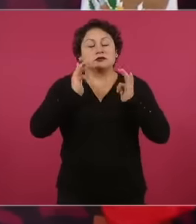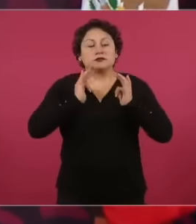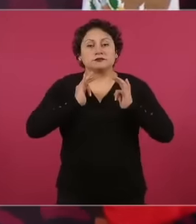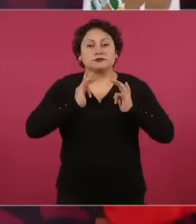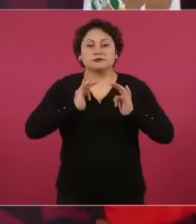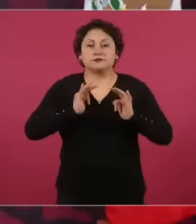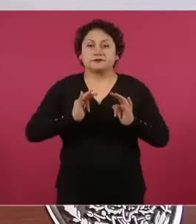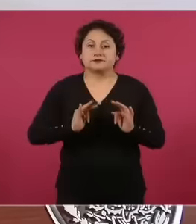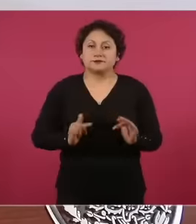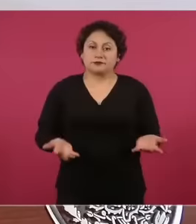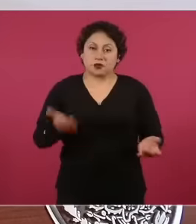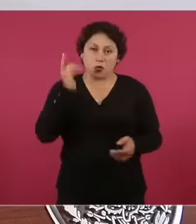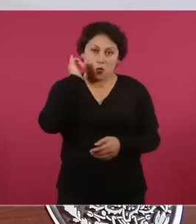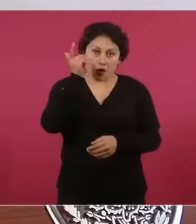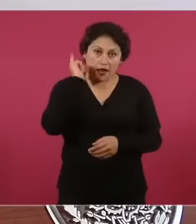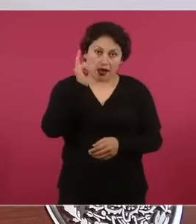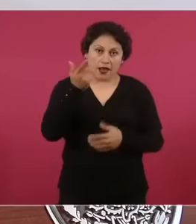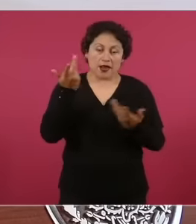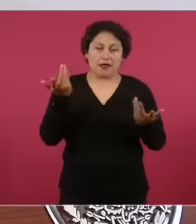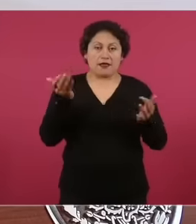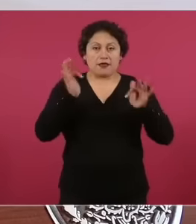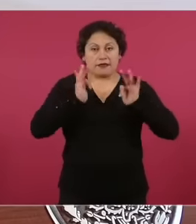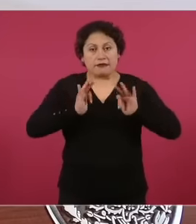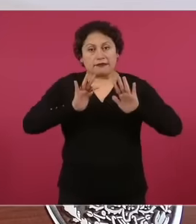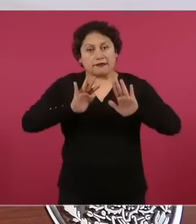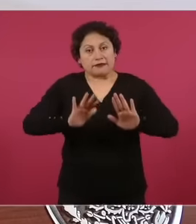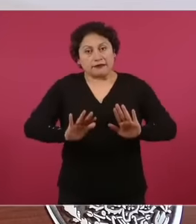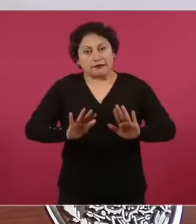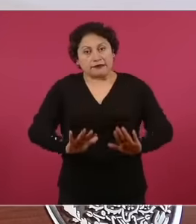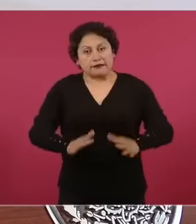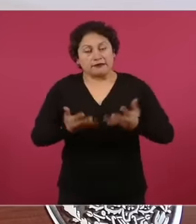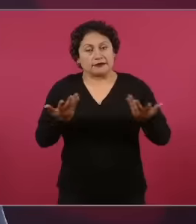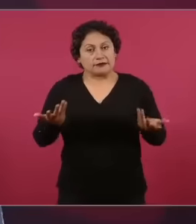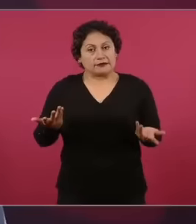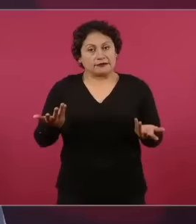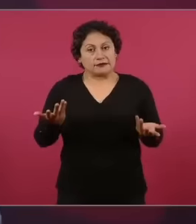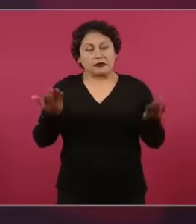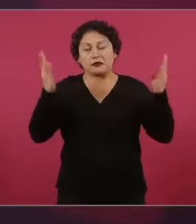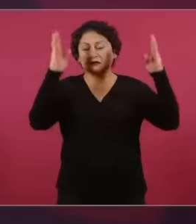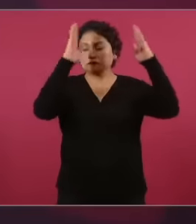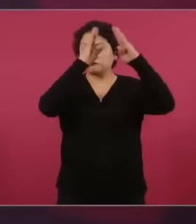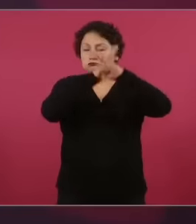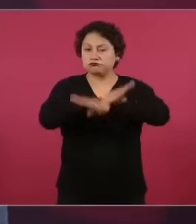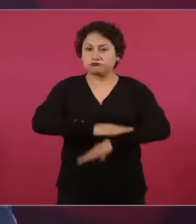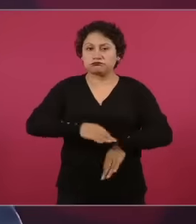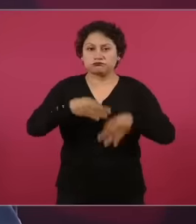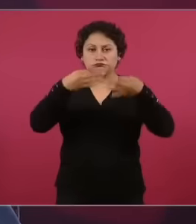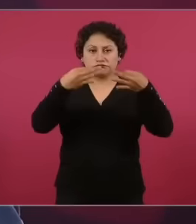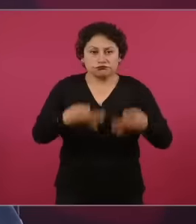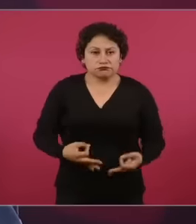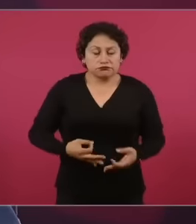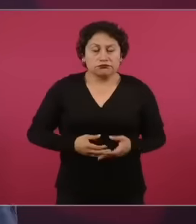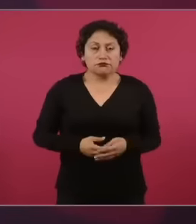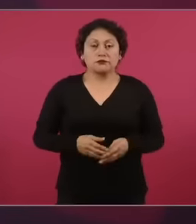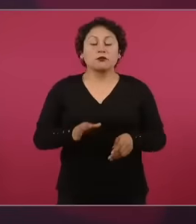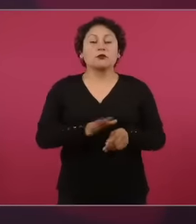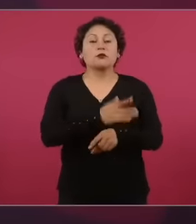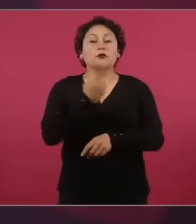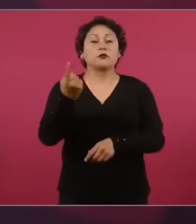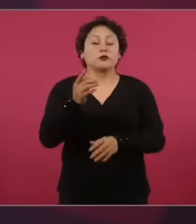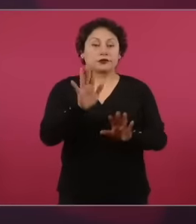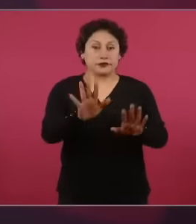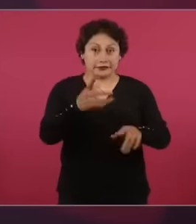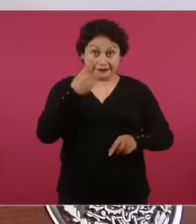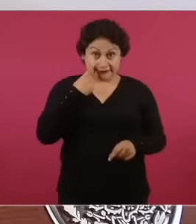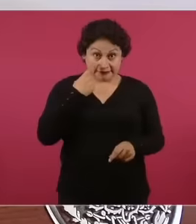y se tranquilicen, se serenen. Porque además, cuando uno